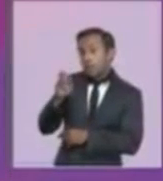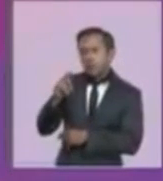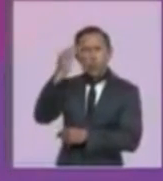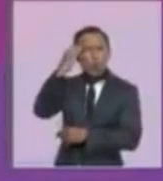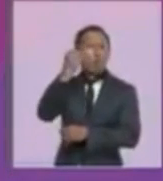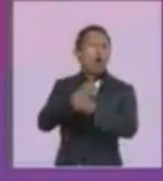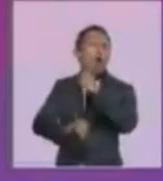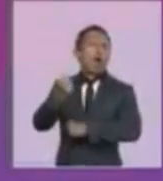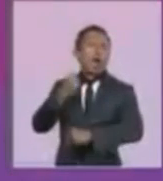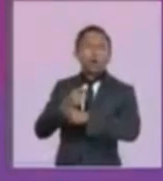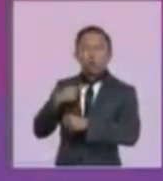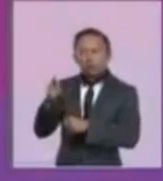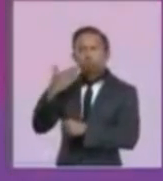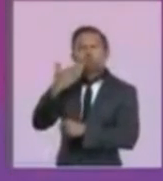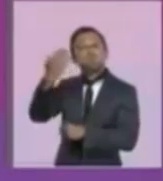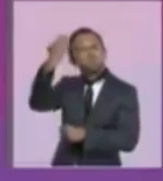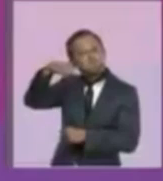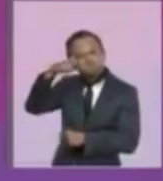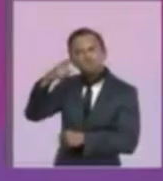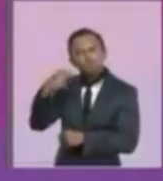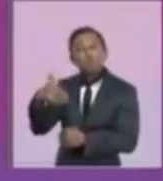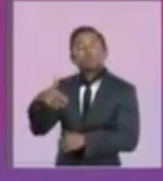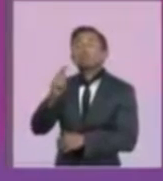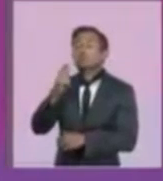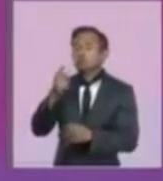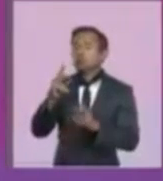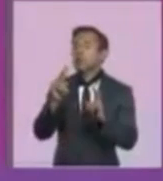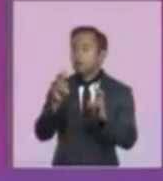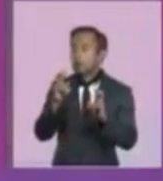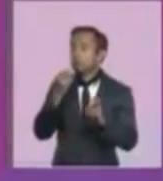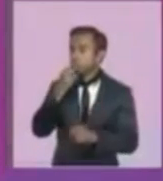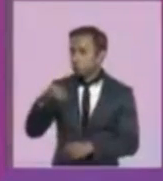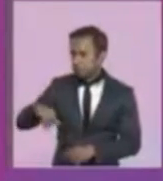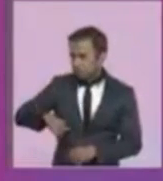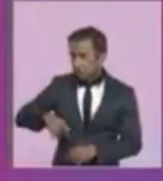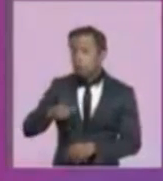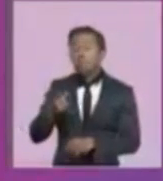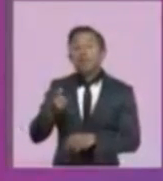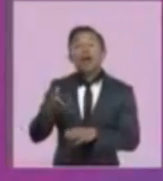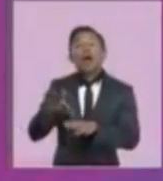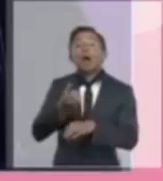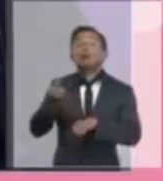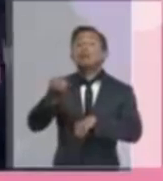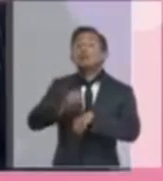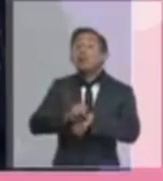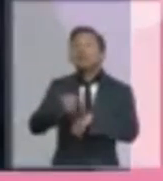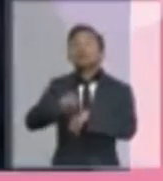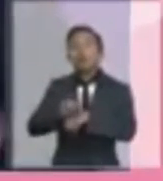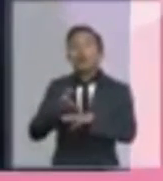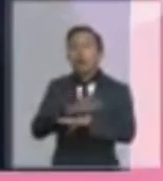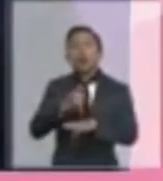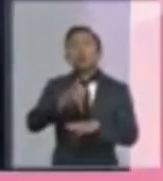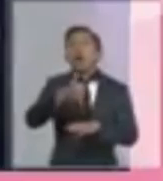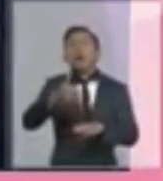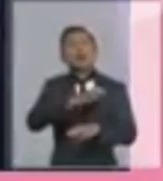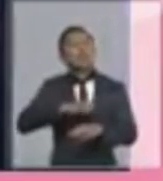emotividad. Y me parece también que es un tema interesante revisar. Semana tras semana se le fue avisando a cada candidato